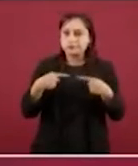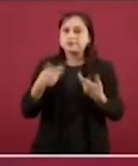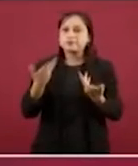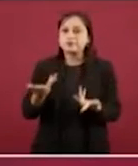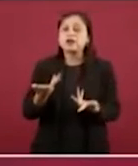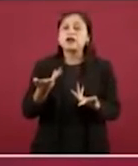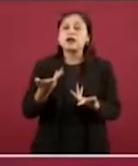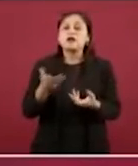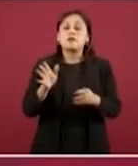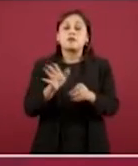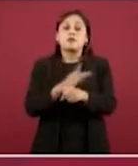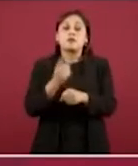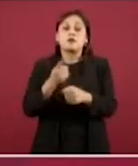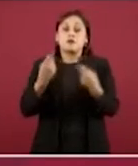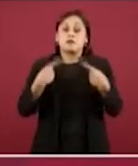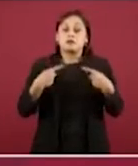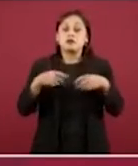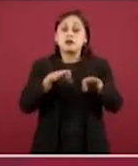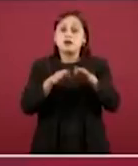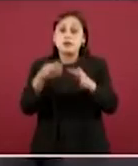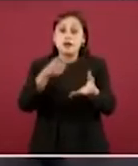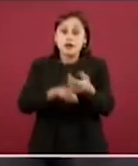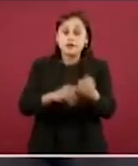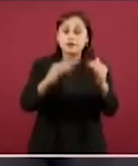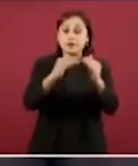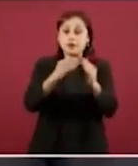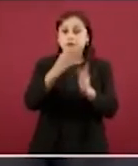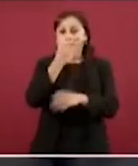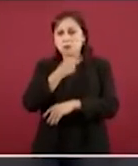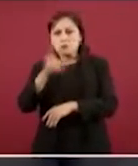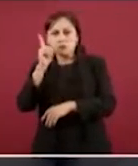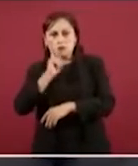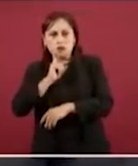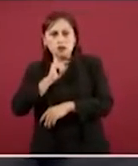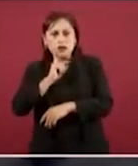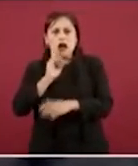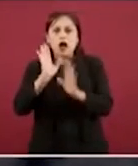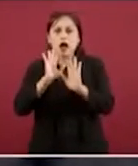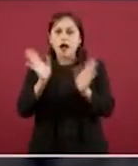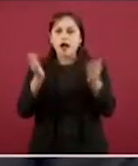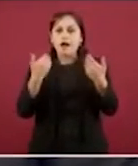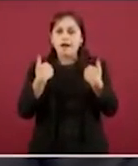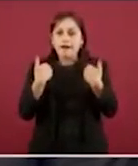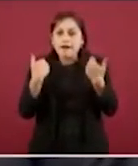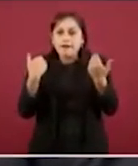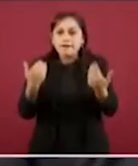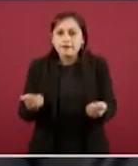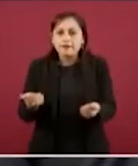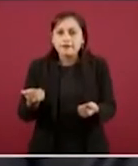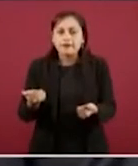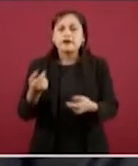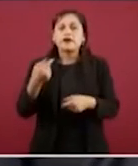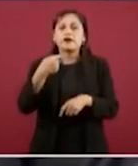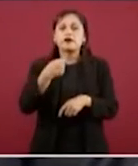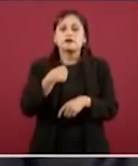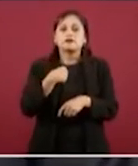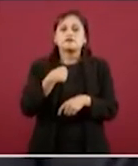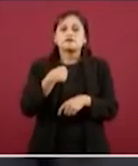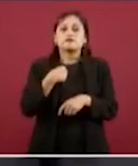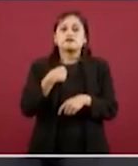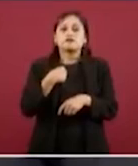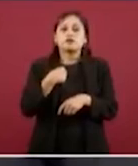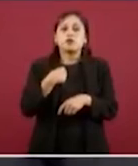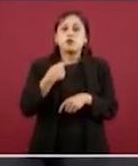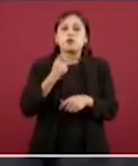empleadoras y los empleadores de trabajadoras y trabajadoras del hogar sepan que si no están registrando a las personas que trabajan con